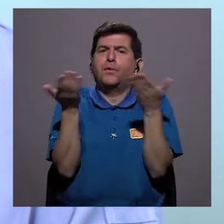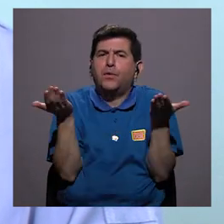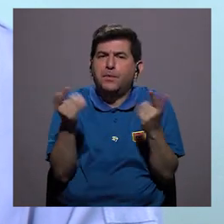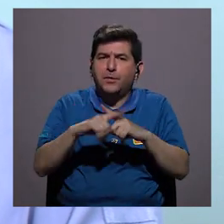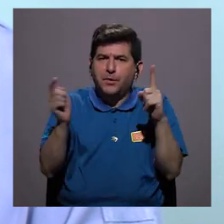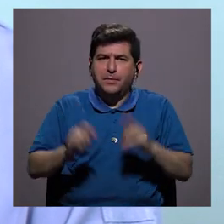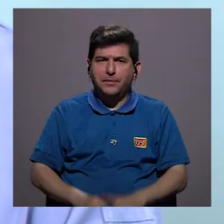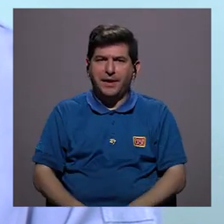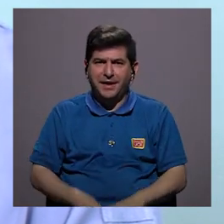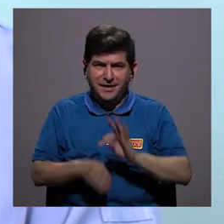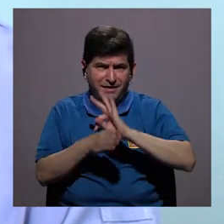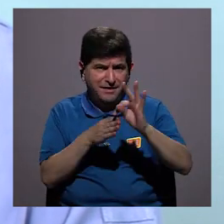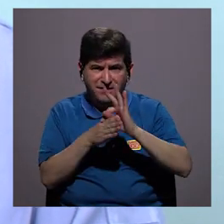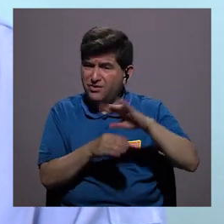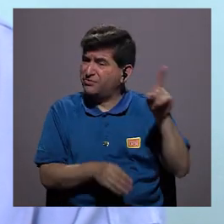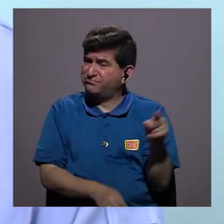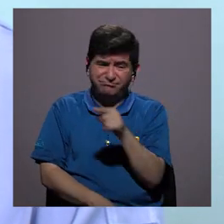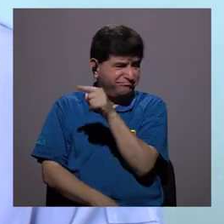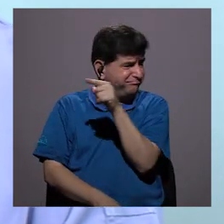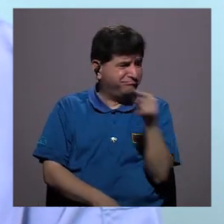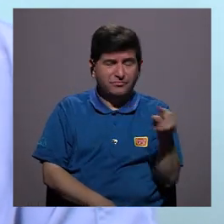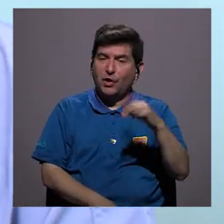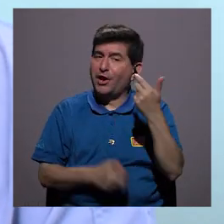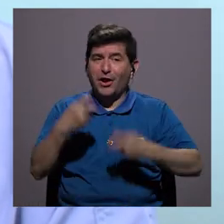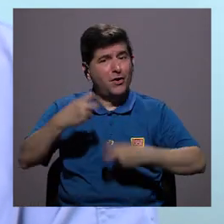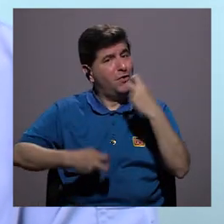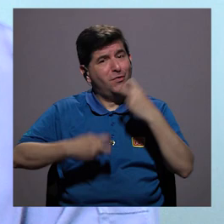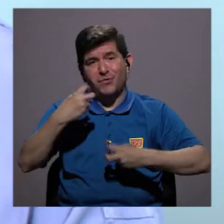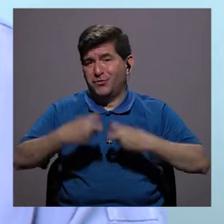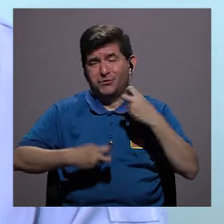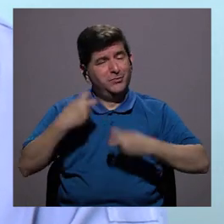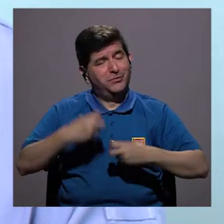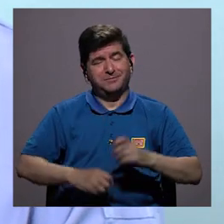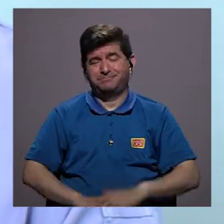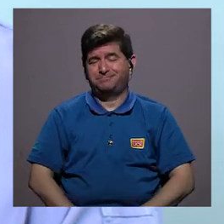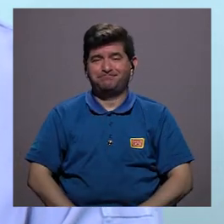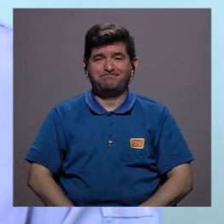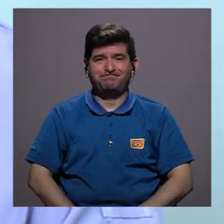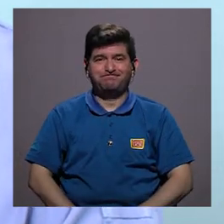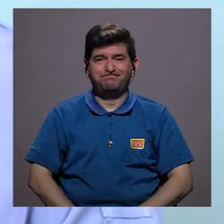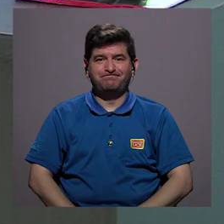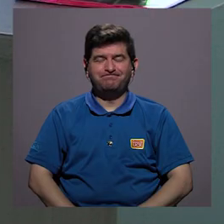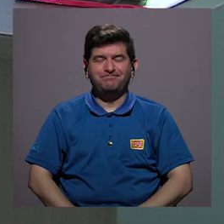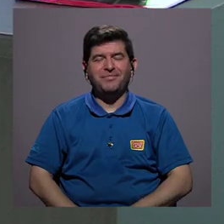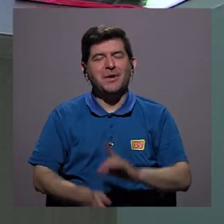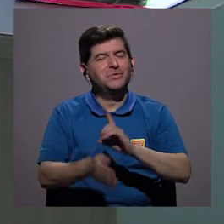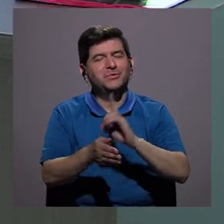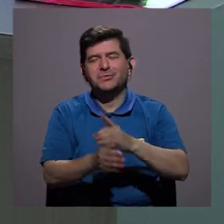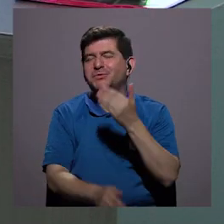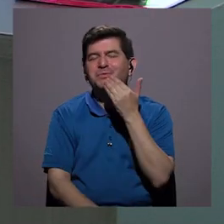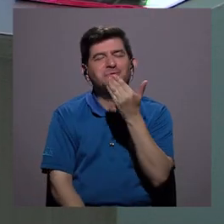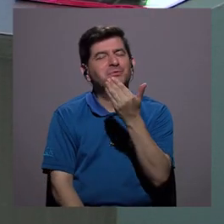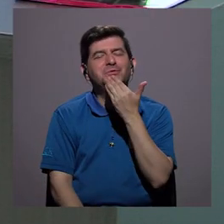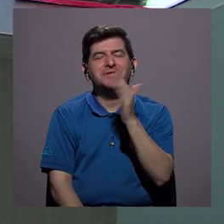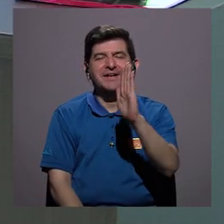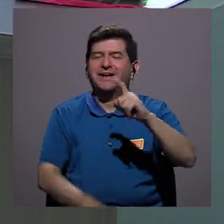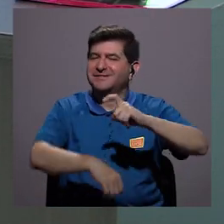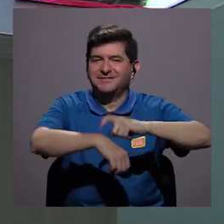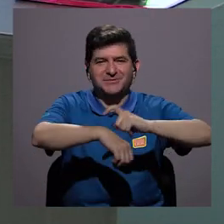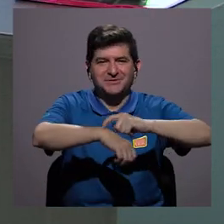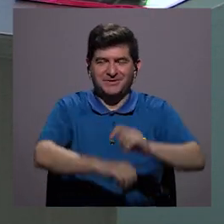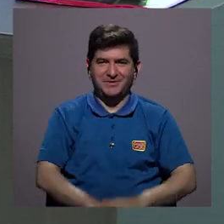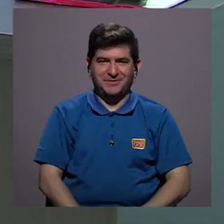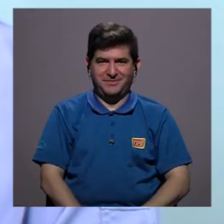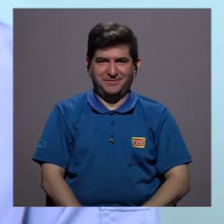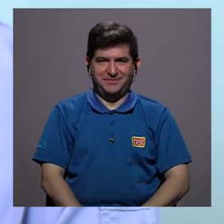varices, pero que el tratamiento de las varices no le va a quitar el otro problema ni las otras manifestaciones. Bueno, doctor, agradecerle su espacio y su